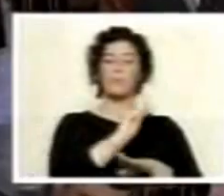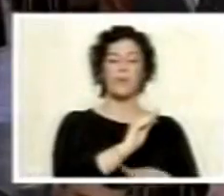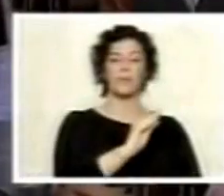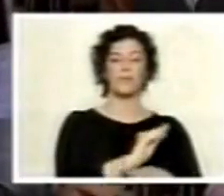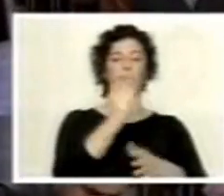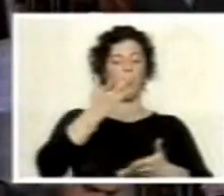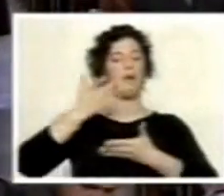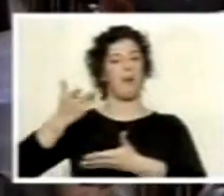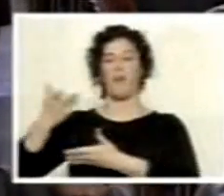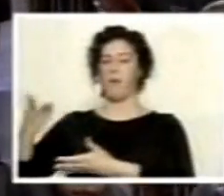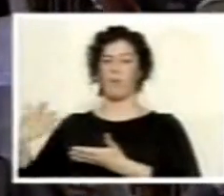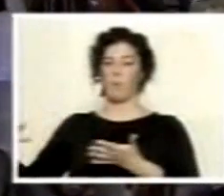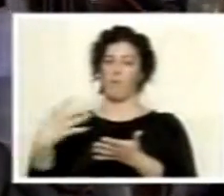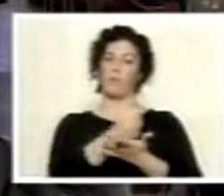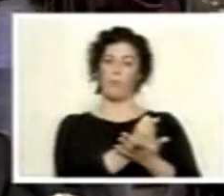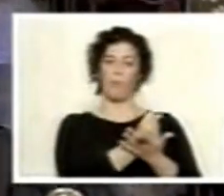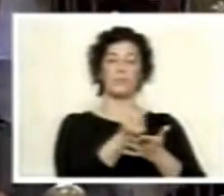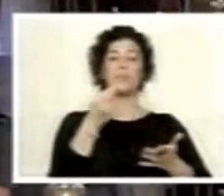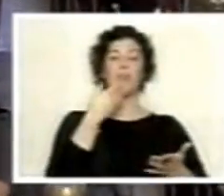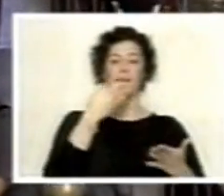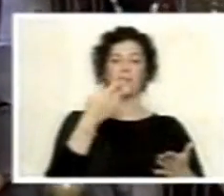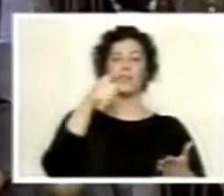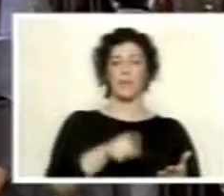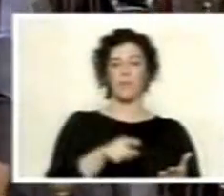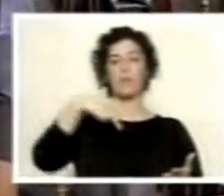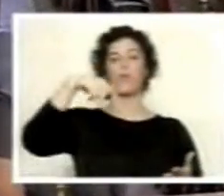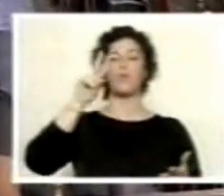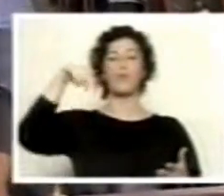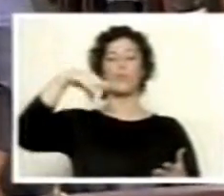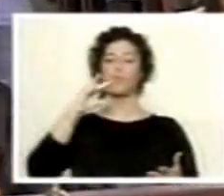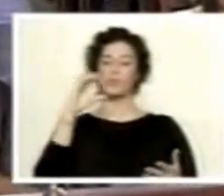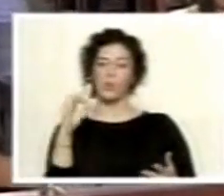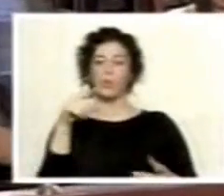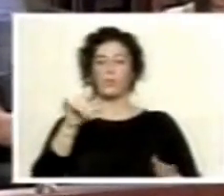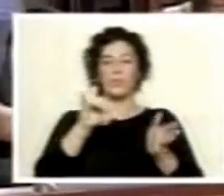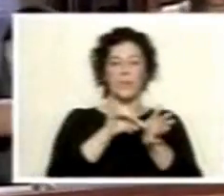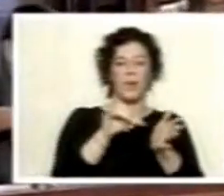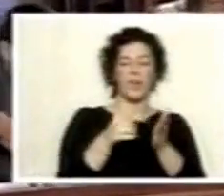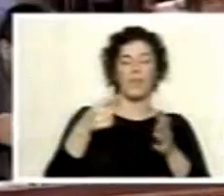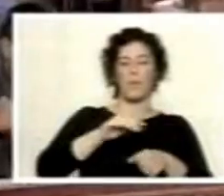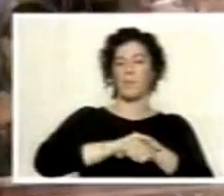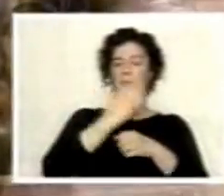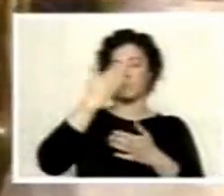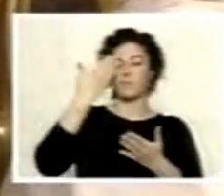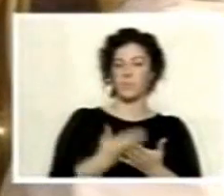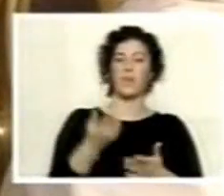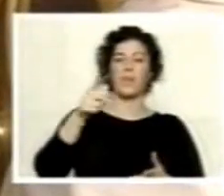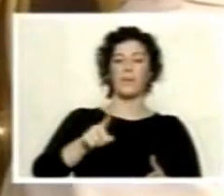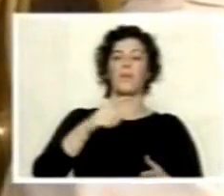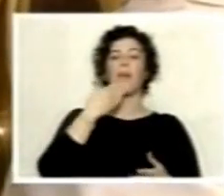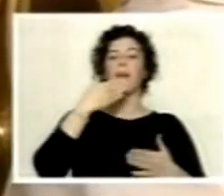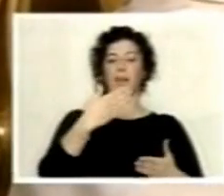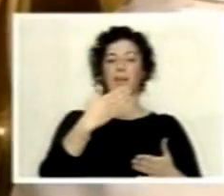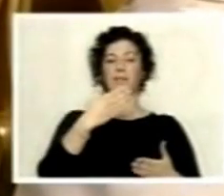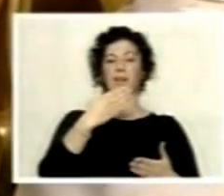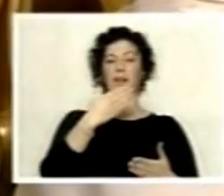han ayudado a todos. Gracias, señor Nuncio, por su cercanía y amistad sincera. Gracias a nuestro querido